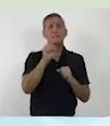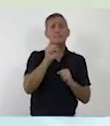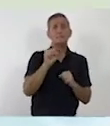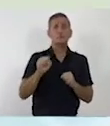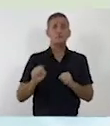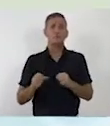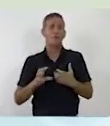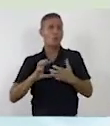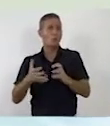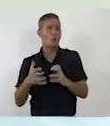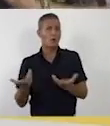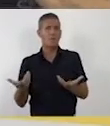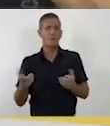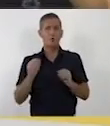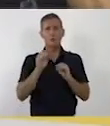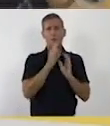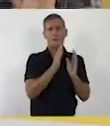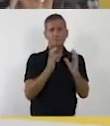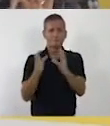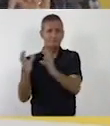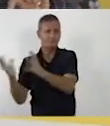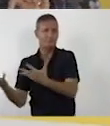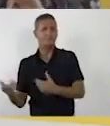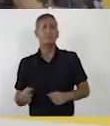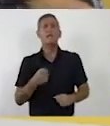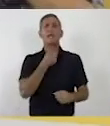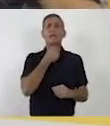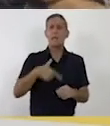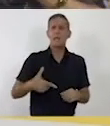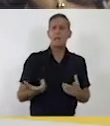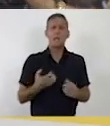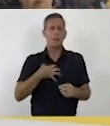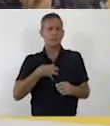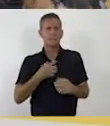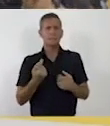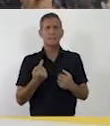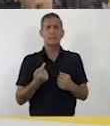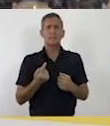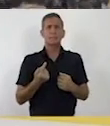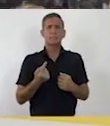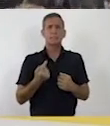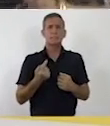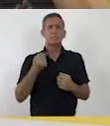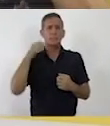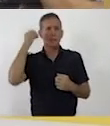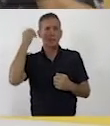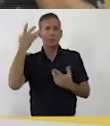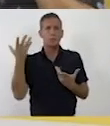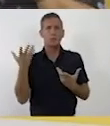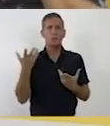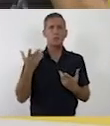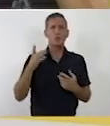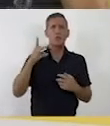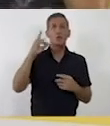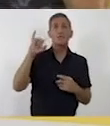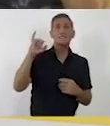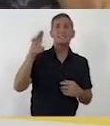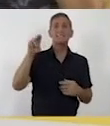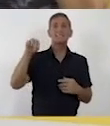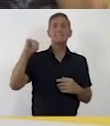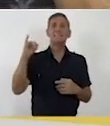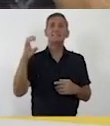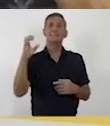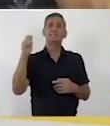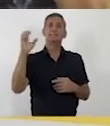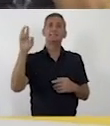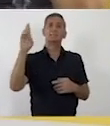y estructuras. Miren, el ejemplo que yo siempre tengo a punta de lápiz, el dinitrógeno. Recuerden que el dinitrógeno